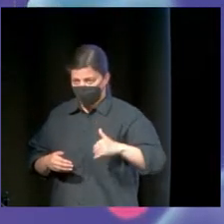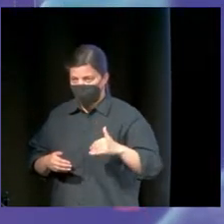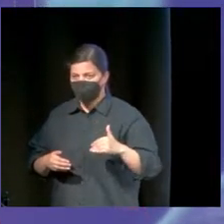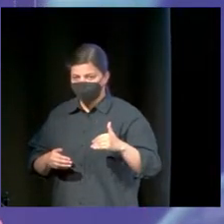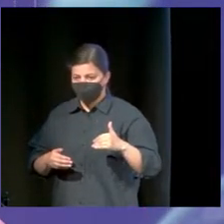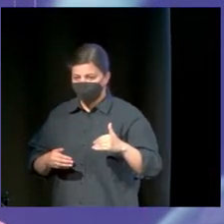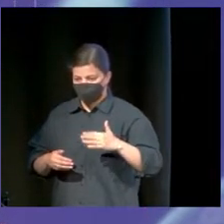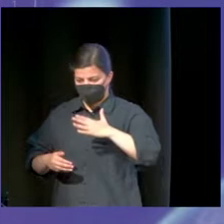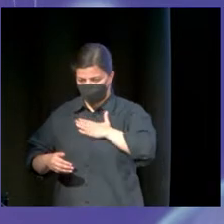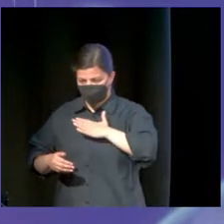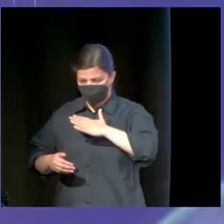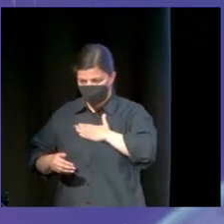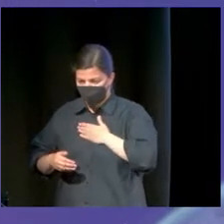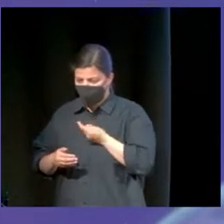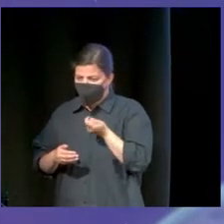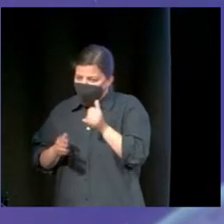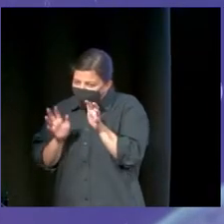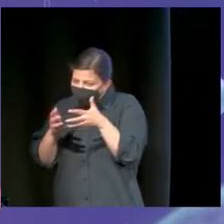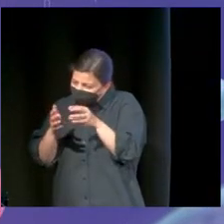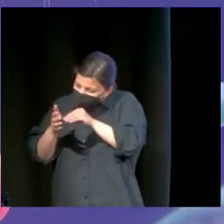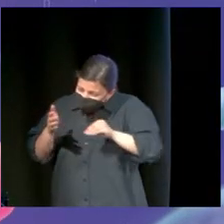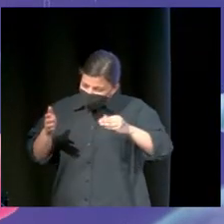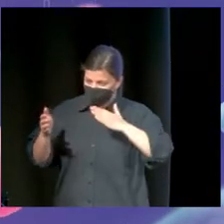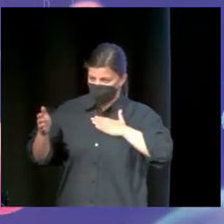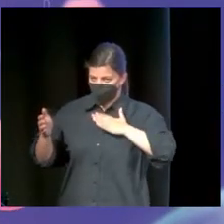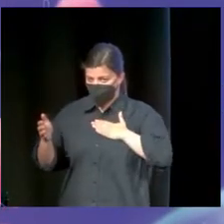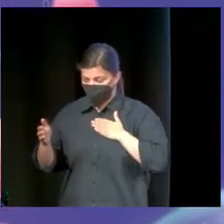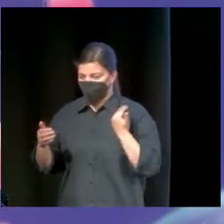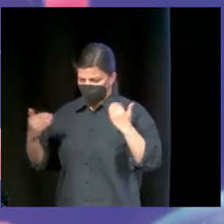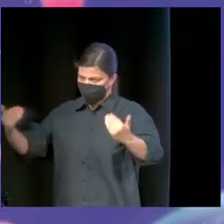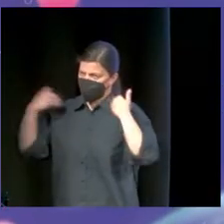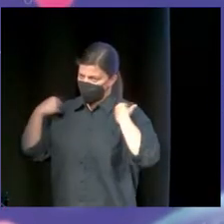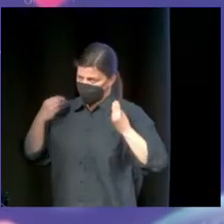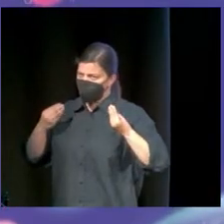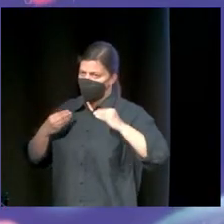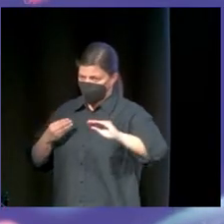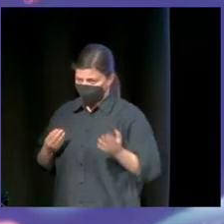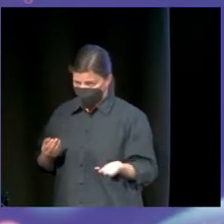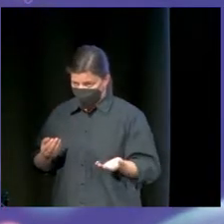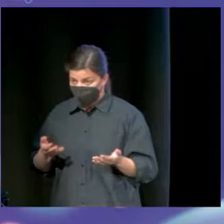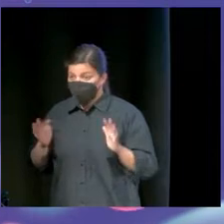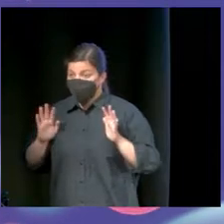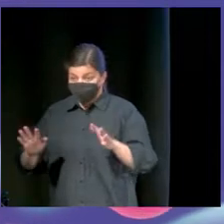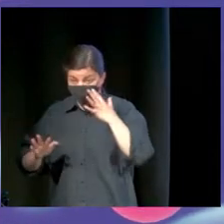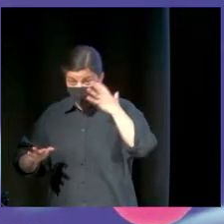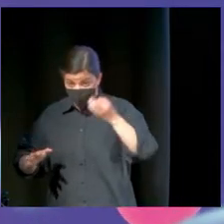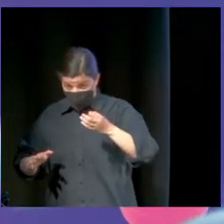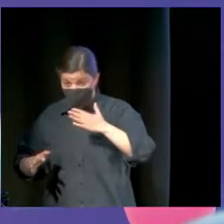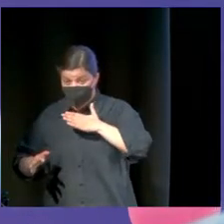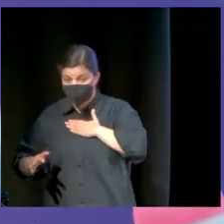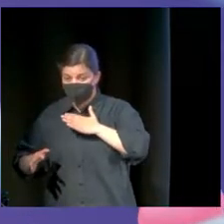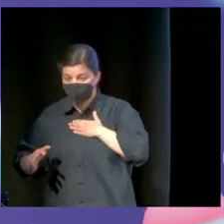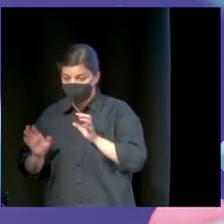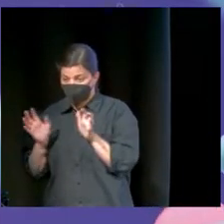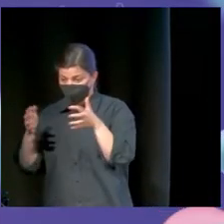ser propiedad es un cachito de internet vamos a tener más responsabilidad pero van a ser realmente los propietarios de un